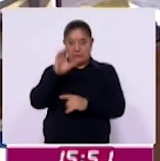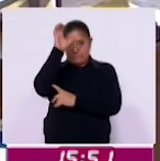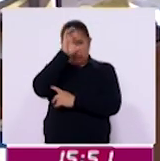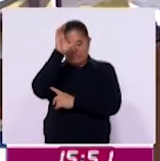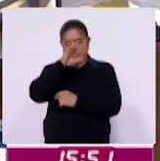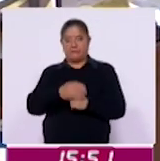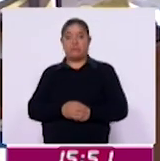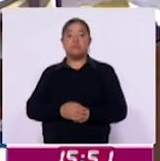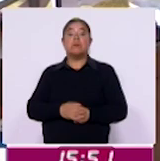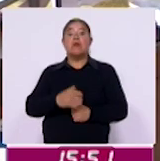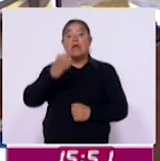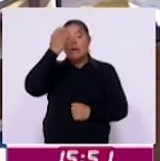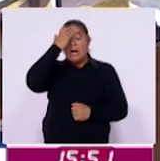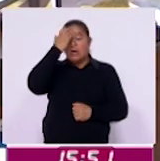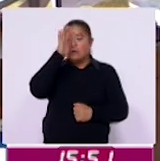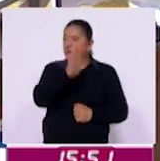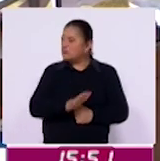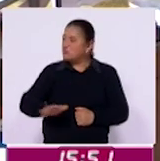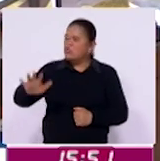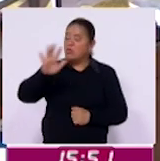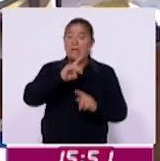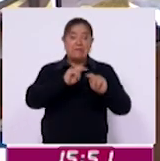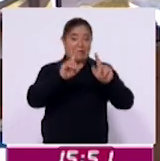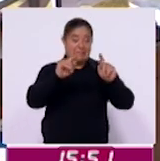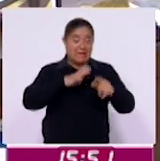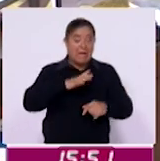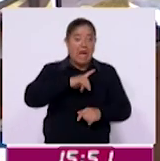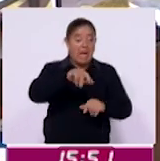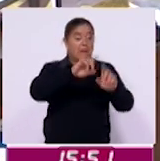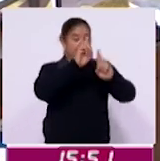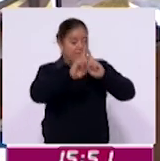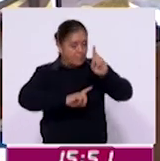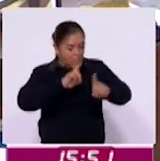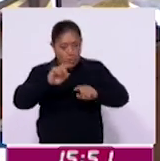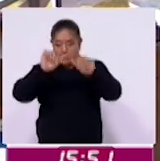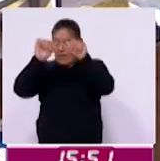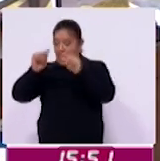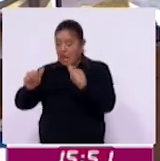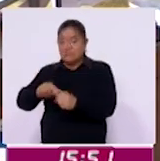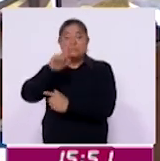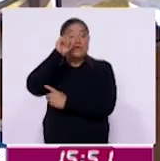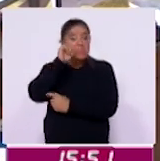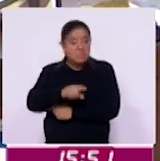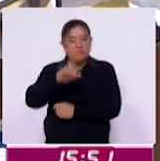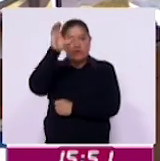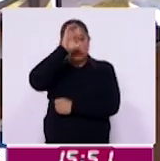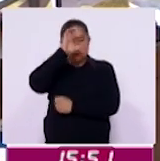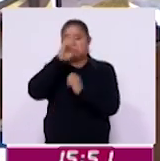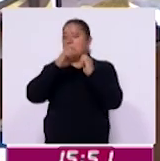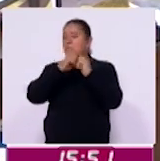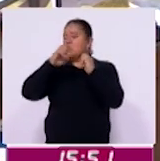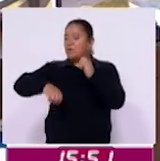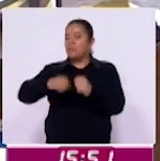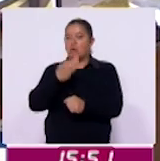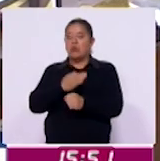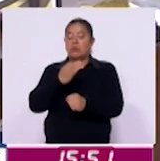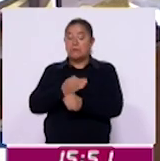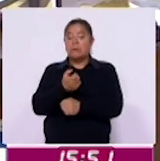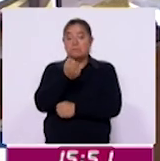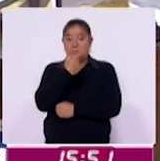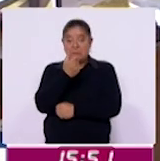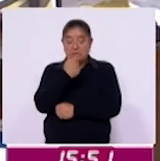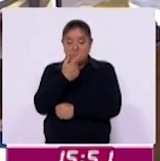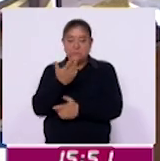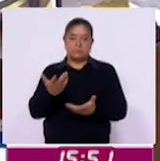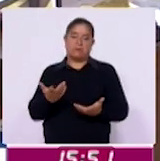que Tlaxcala existe en el deporte, en las artes, pero también en la ciencia como lo es en medicina, pues para mí es una gran